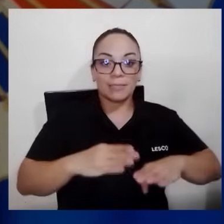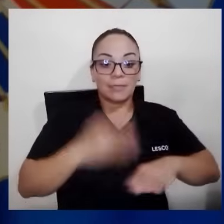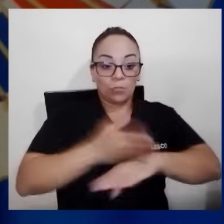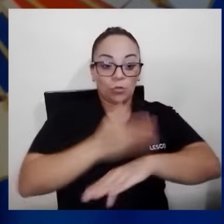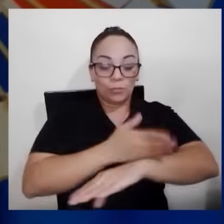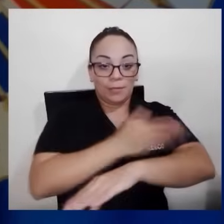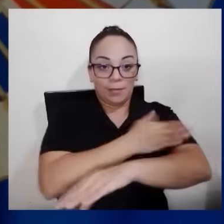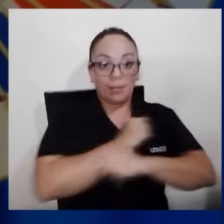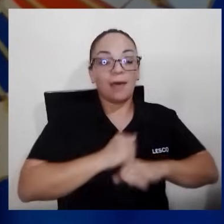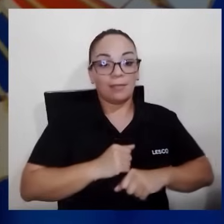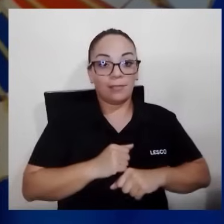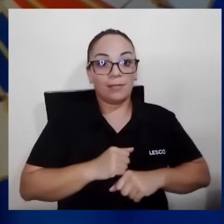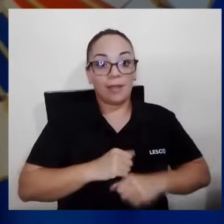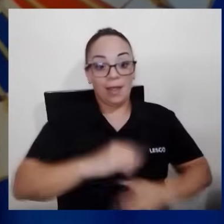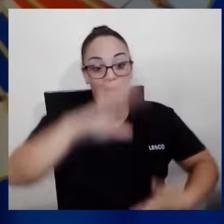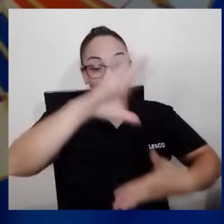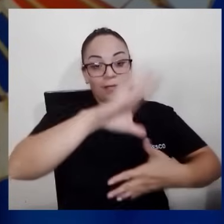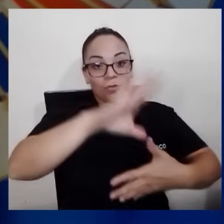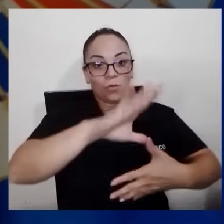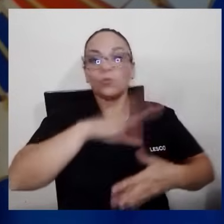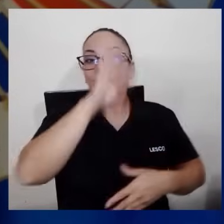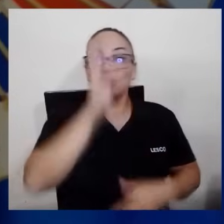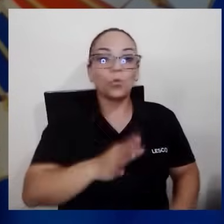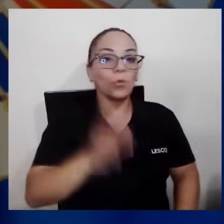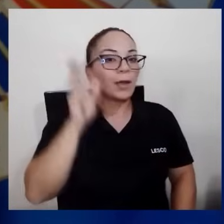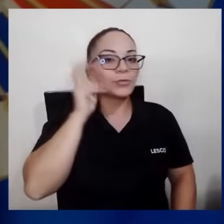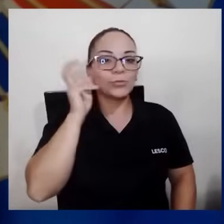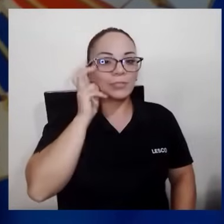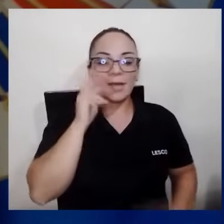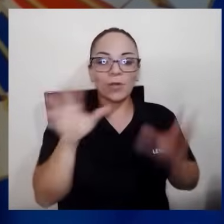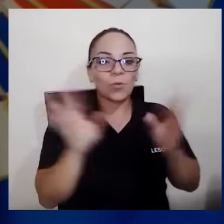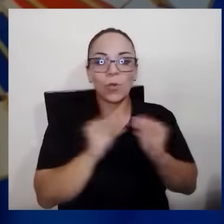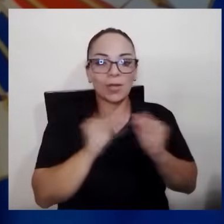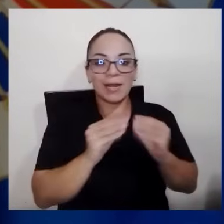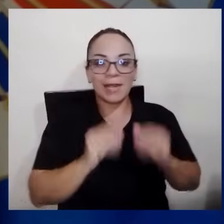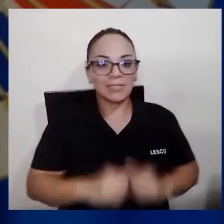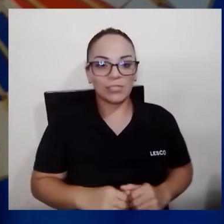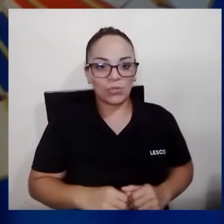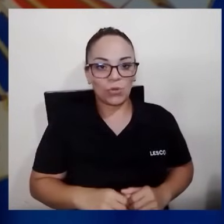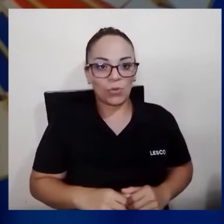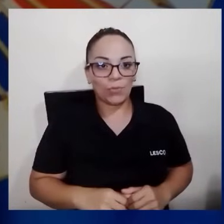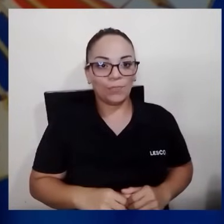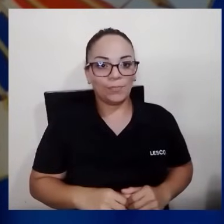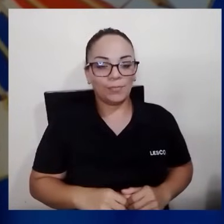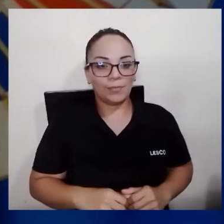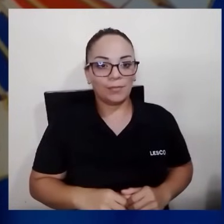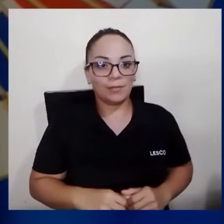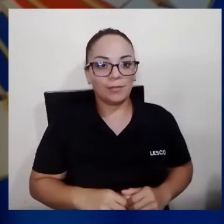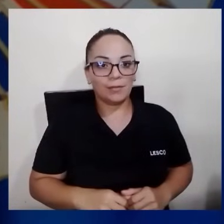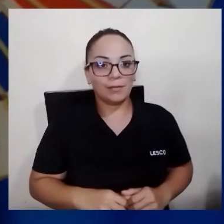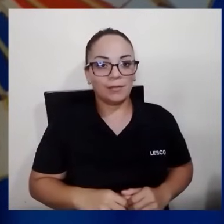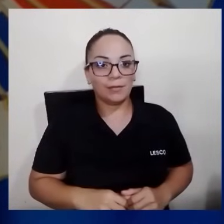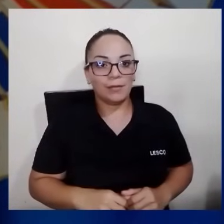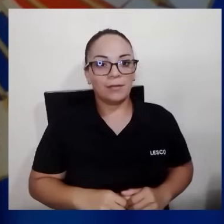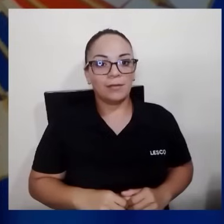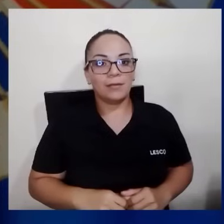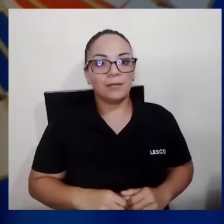región nunca lo vamos a oír en un congreso se va a escuchar de